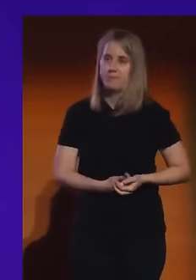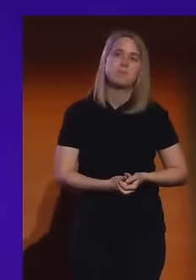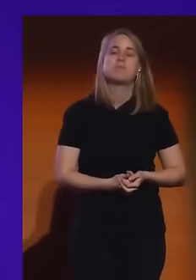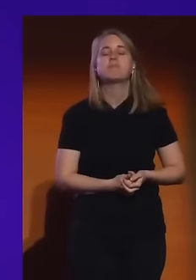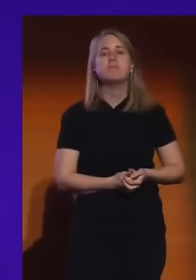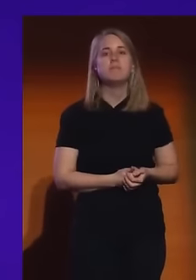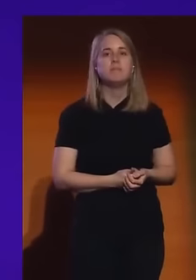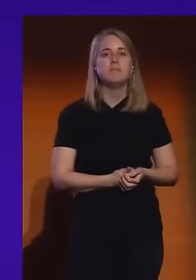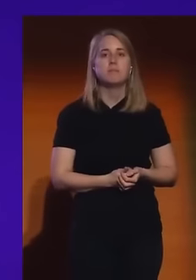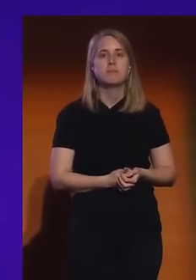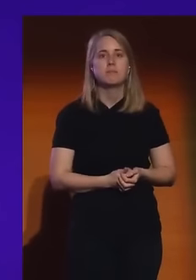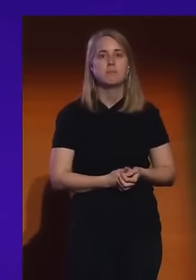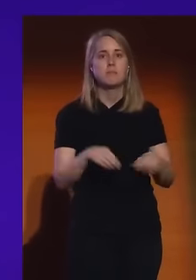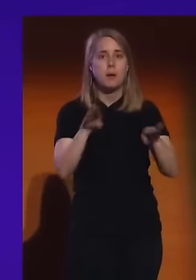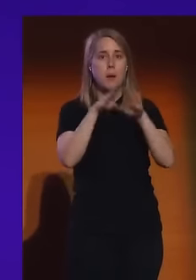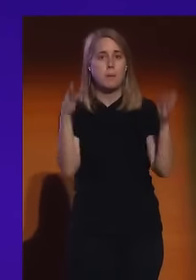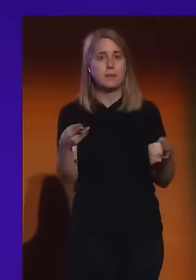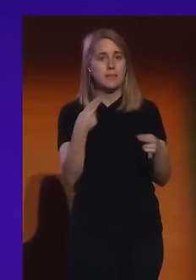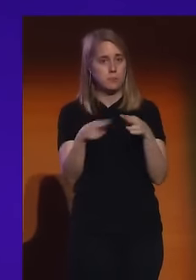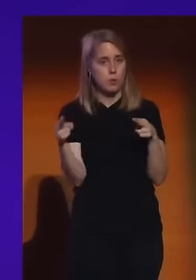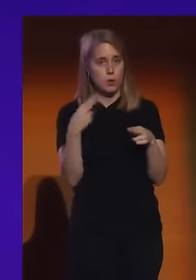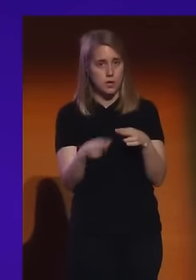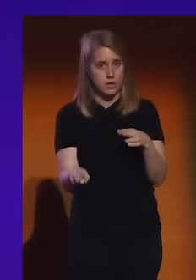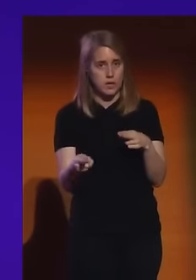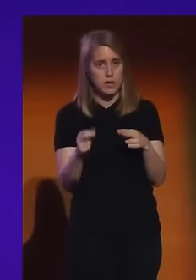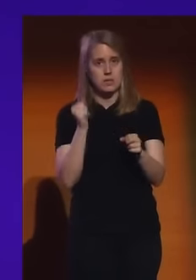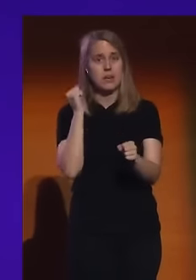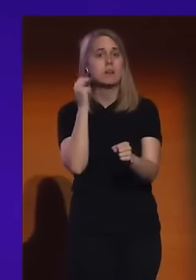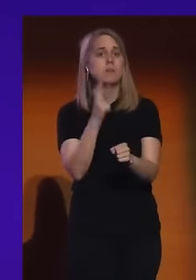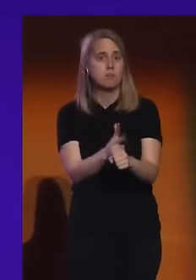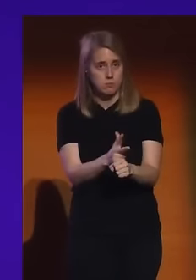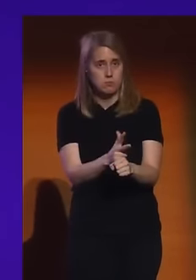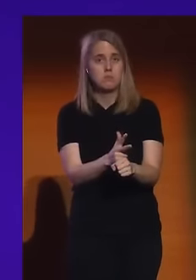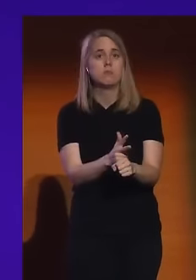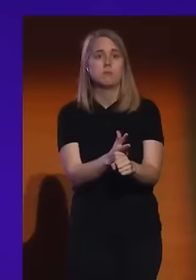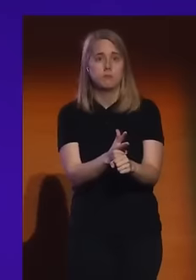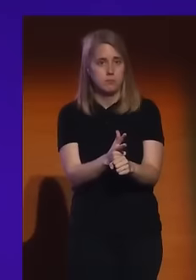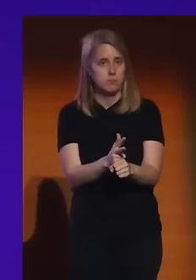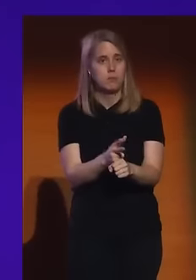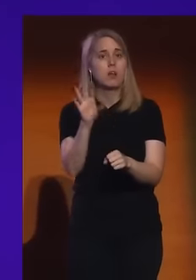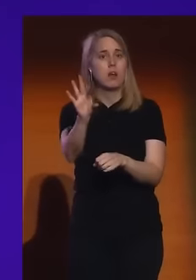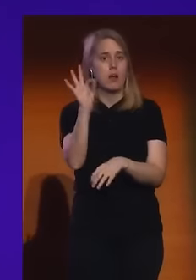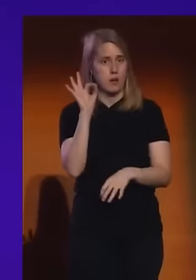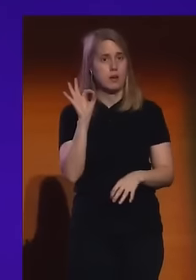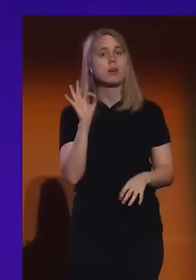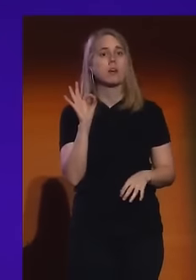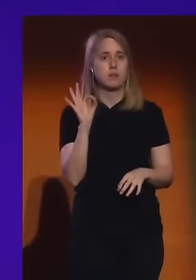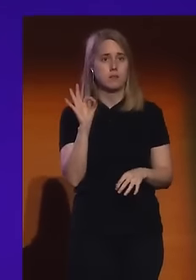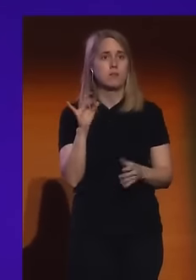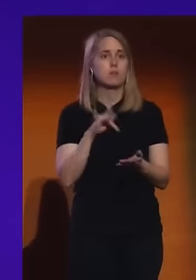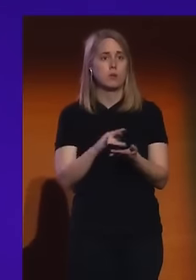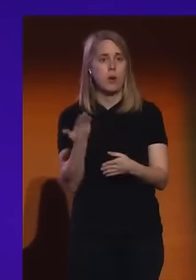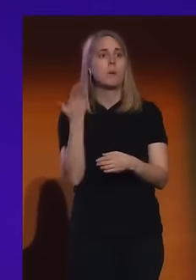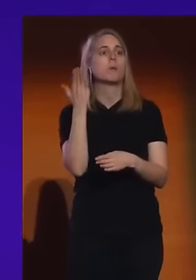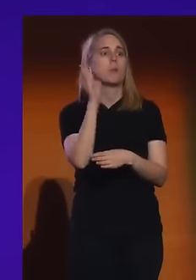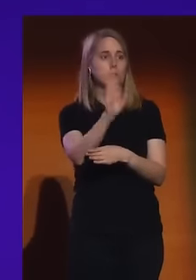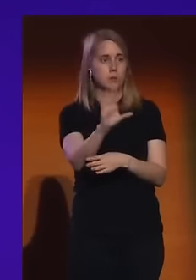conir m politi erronka honako erabaki Bat haru